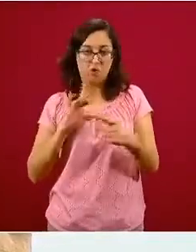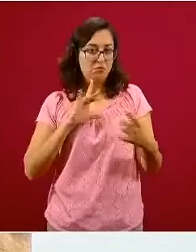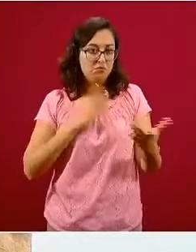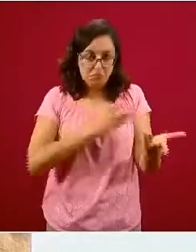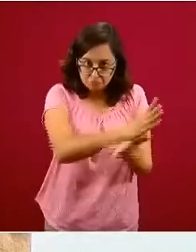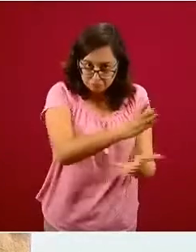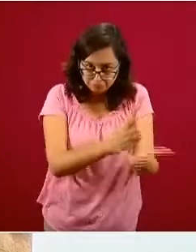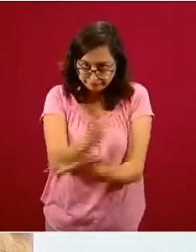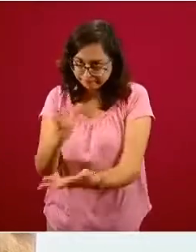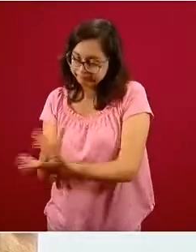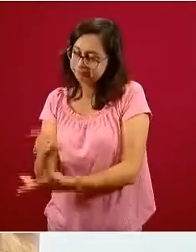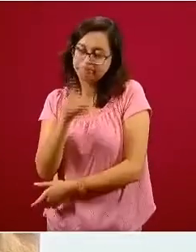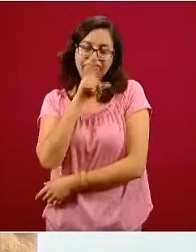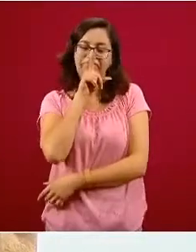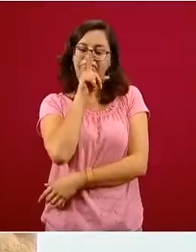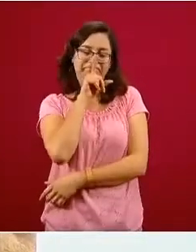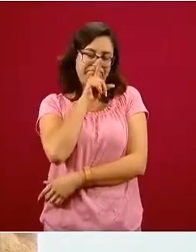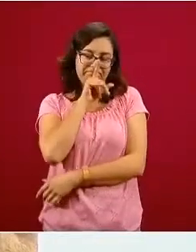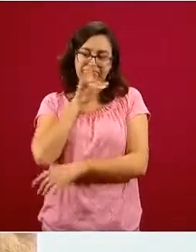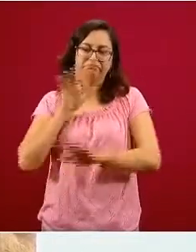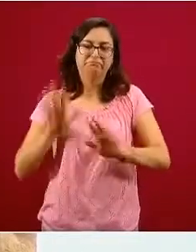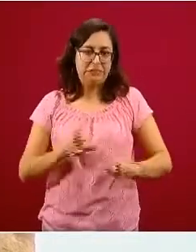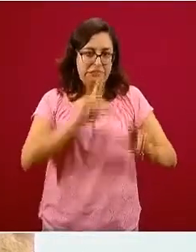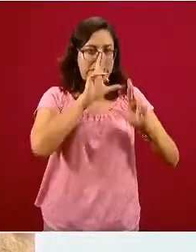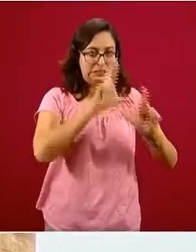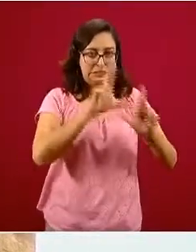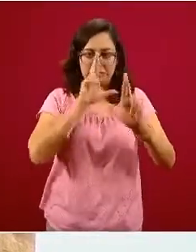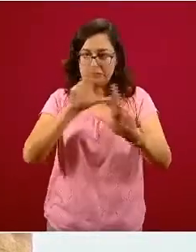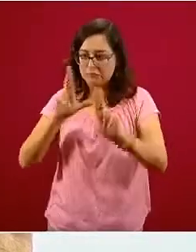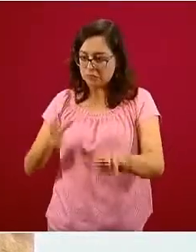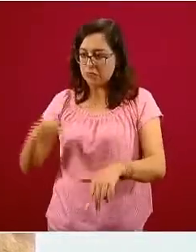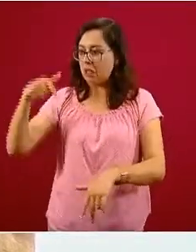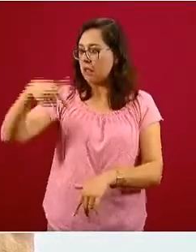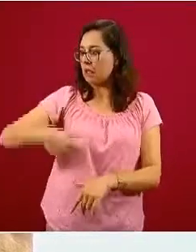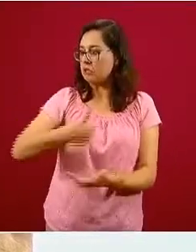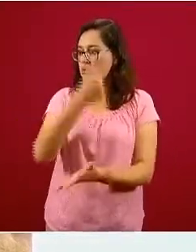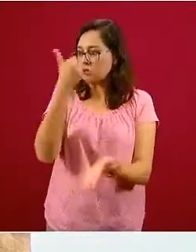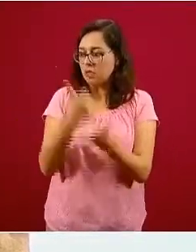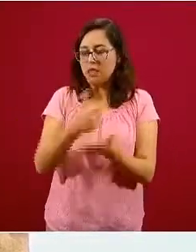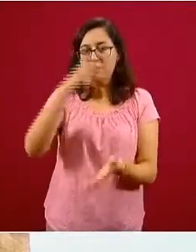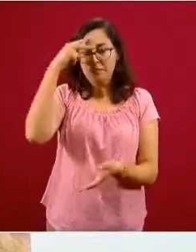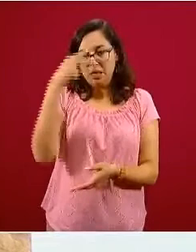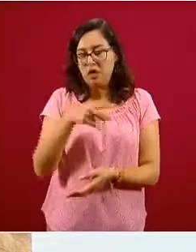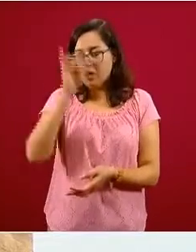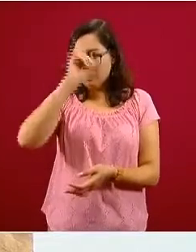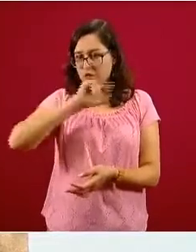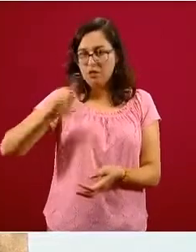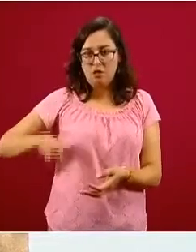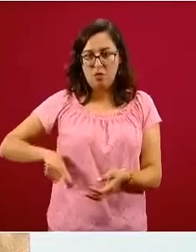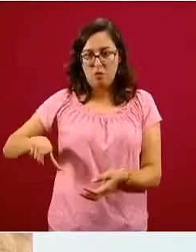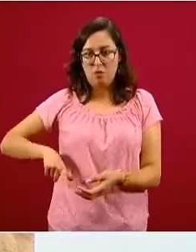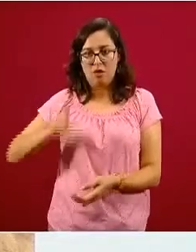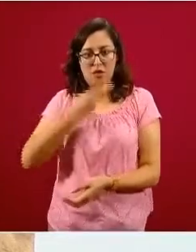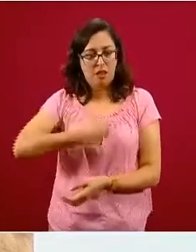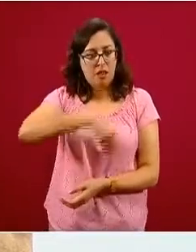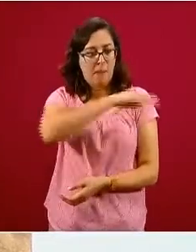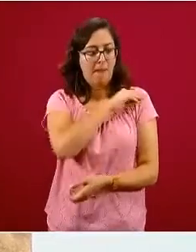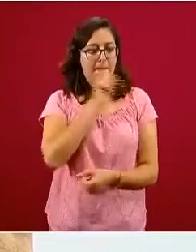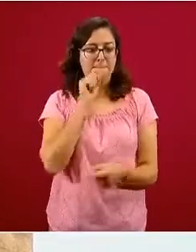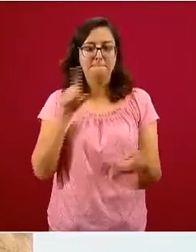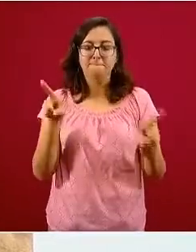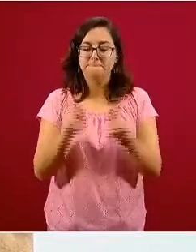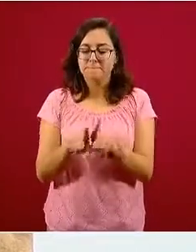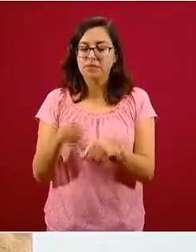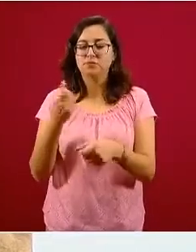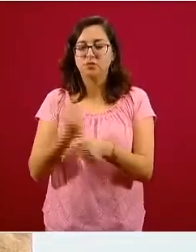relación y profundo respeto por el Gobierno de la Ciudad de México, por su jefa de gobierno, la doctora Claudia Sheinbaum, y por la Secretaria de Salud, nuestra